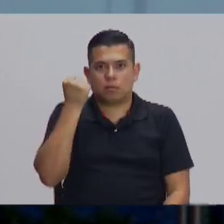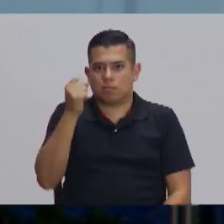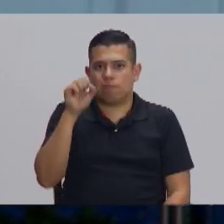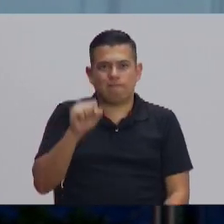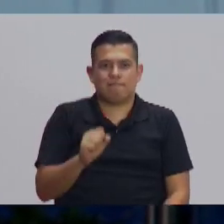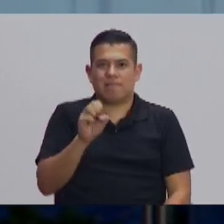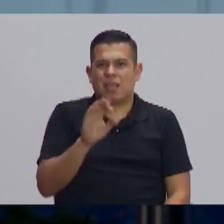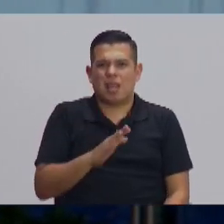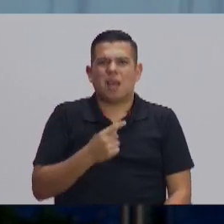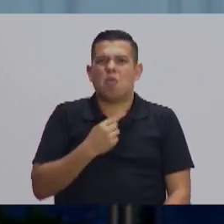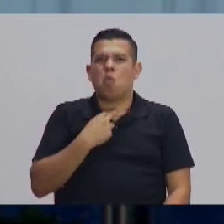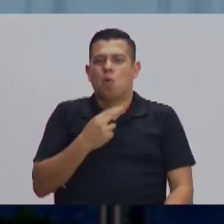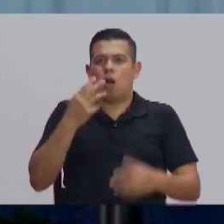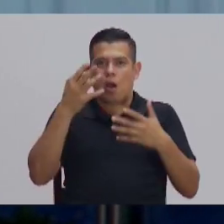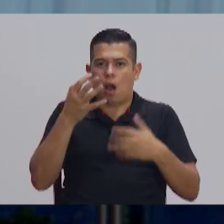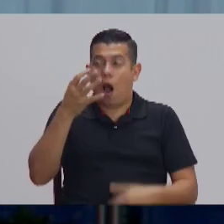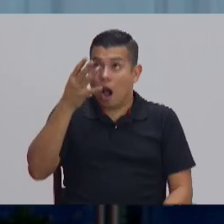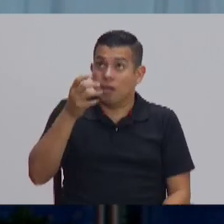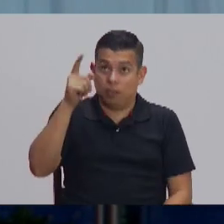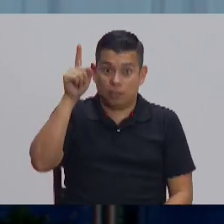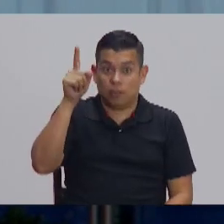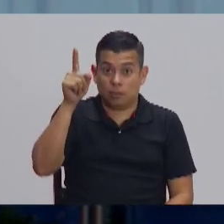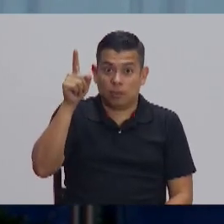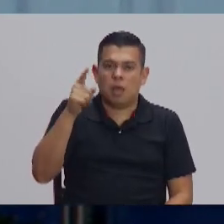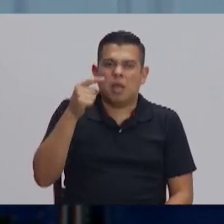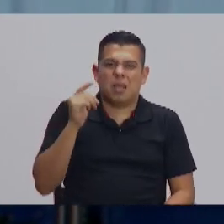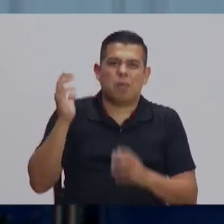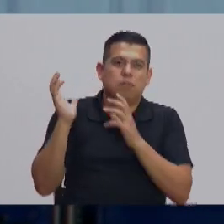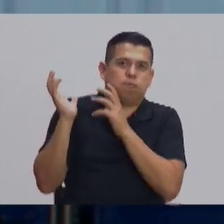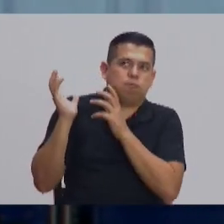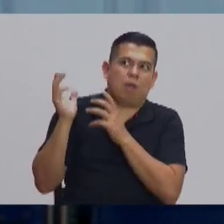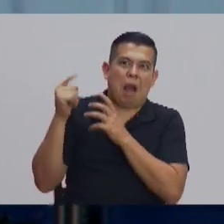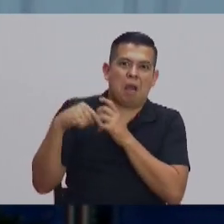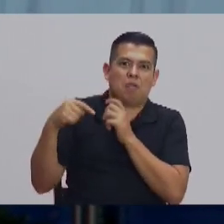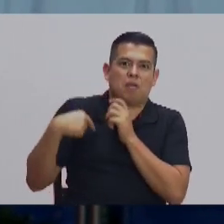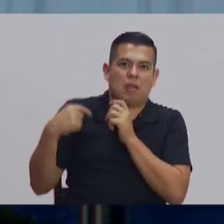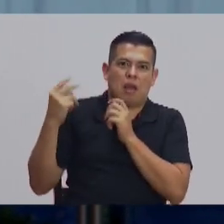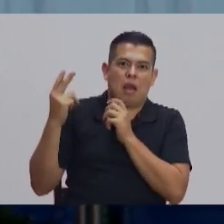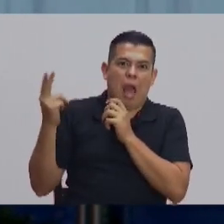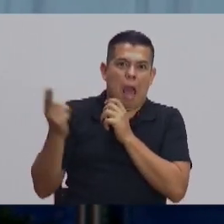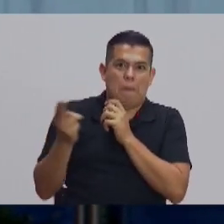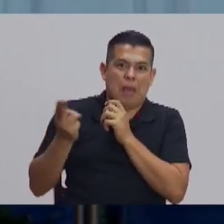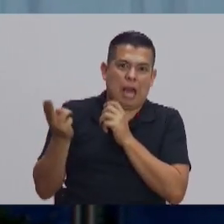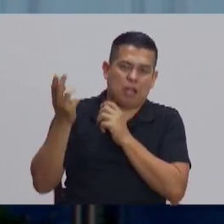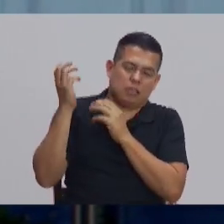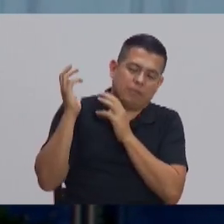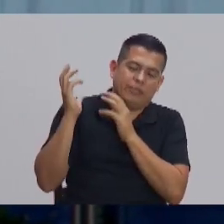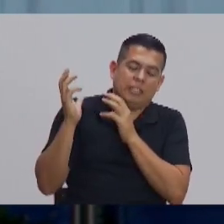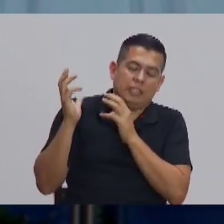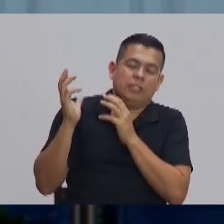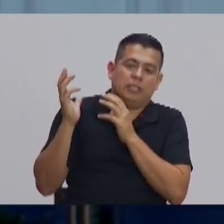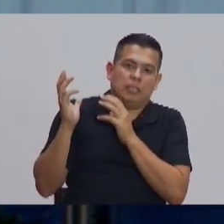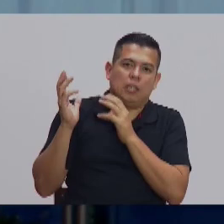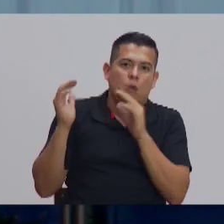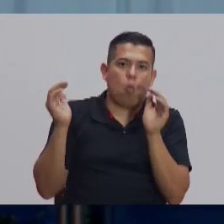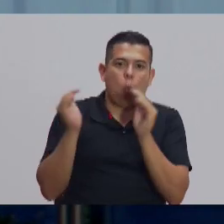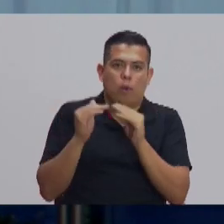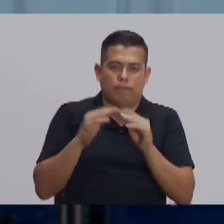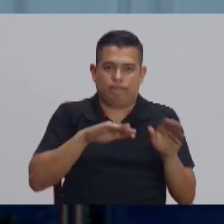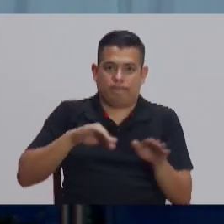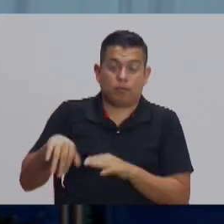puedes decir que hemos creído en un dios y cargar el mundo en tu espalda y cuando ellos se